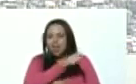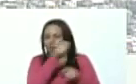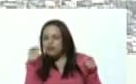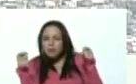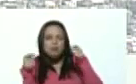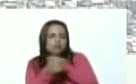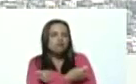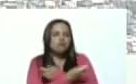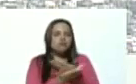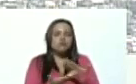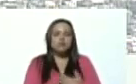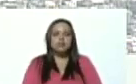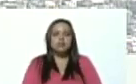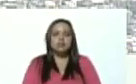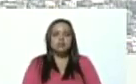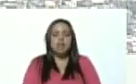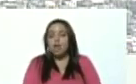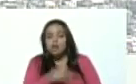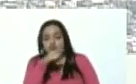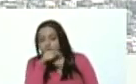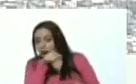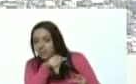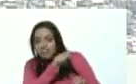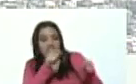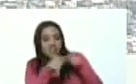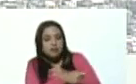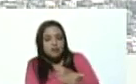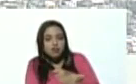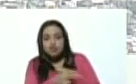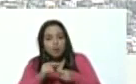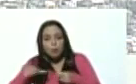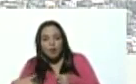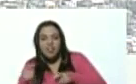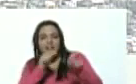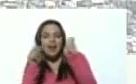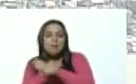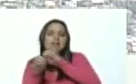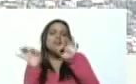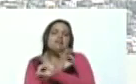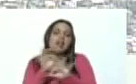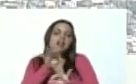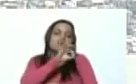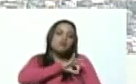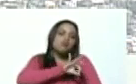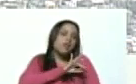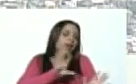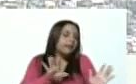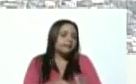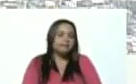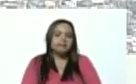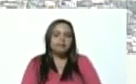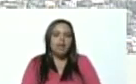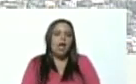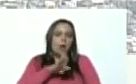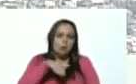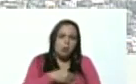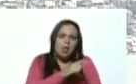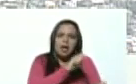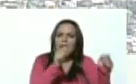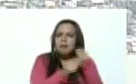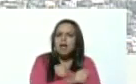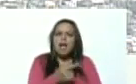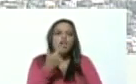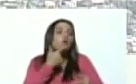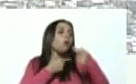Transformaciones que sin ellas no cambiaríamos nada en la sociedad. Podría cambiar el color de